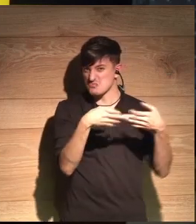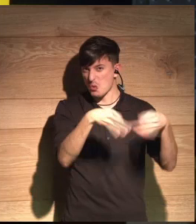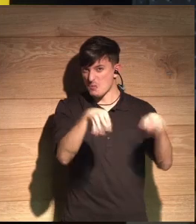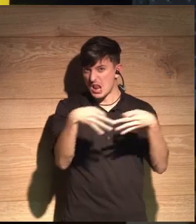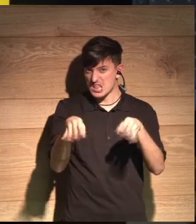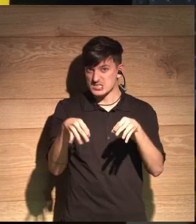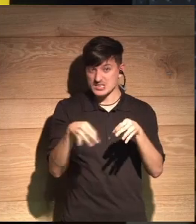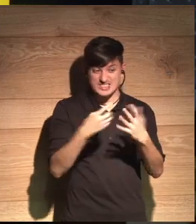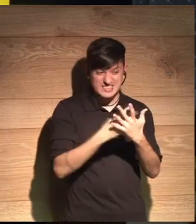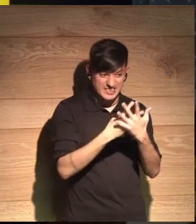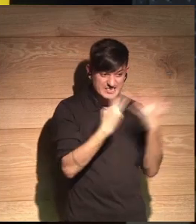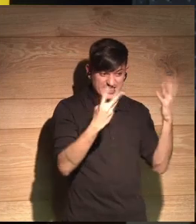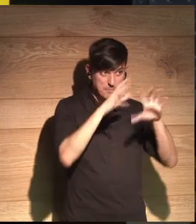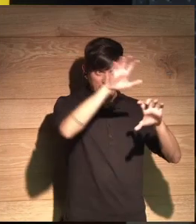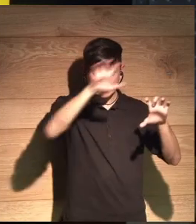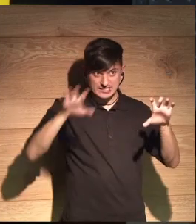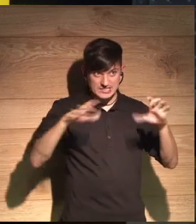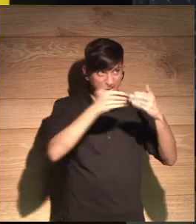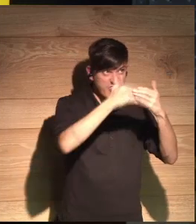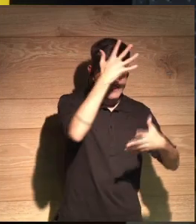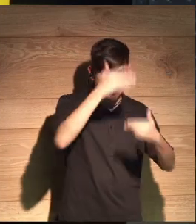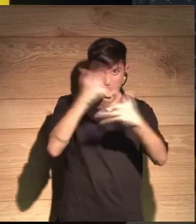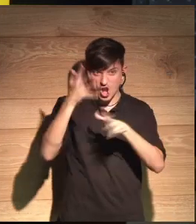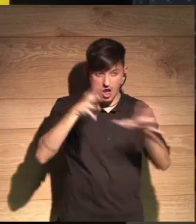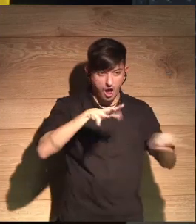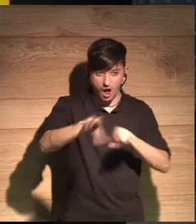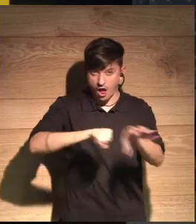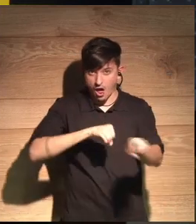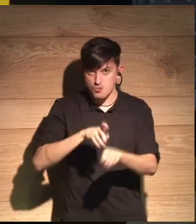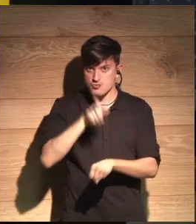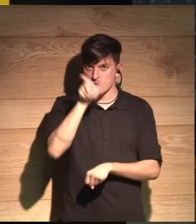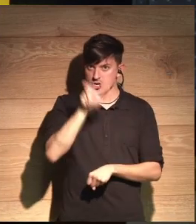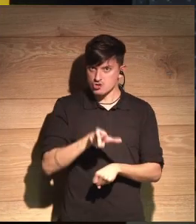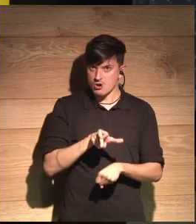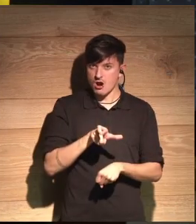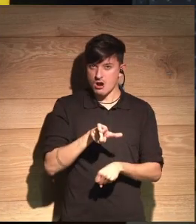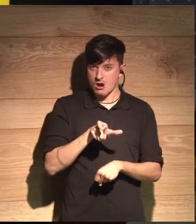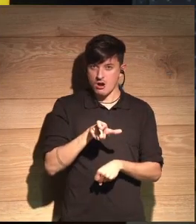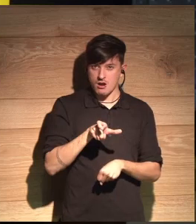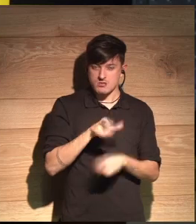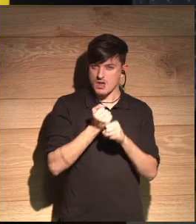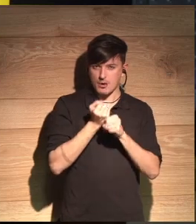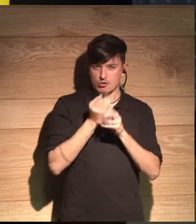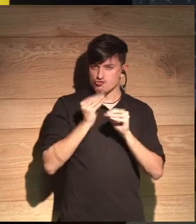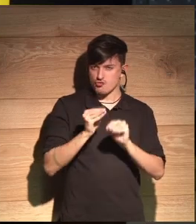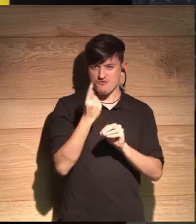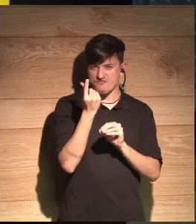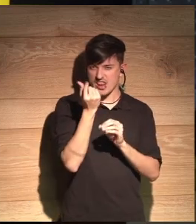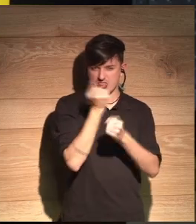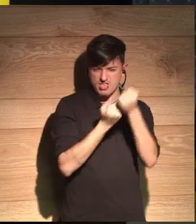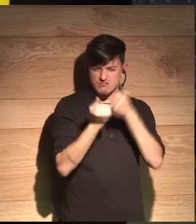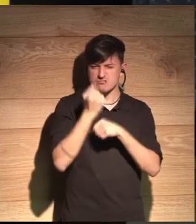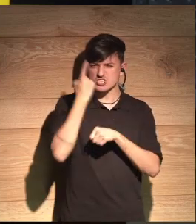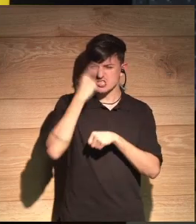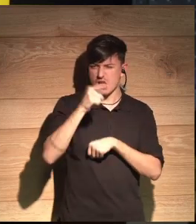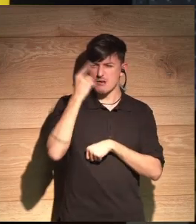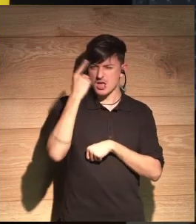17 países es un financiero un financiero que ha sabido